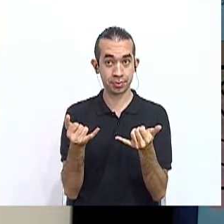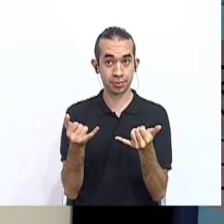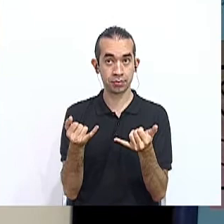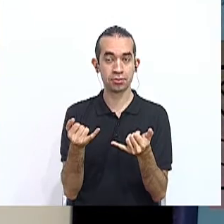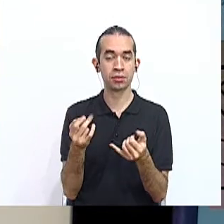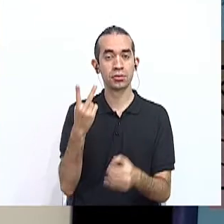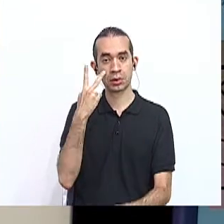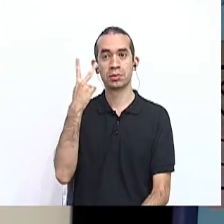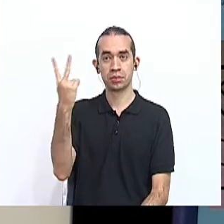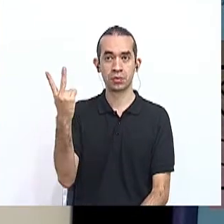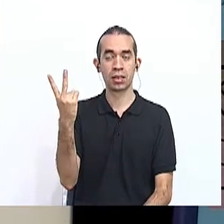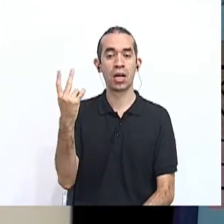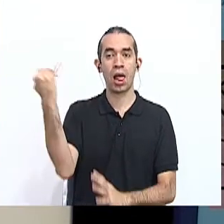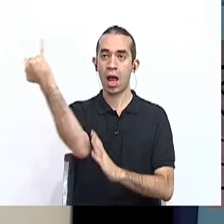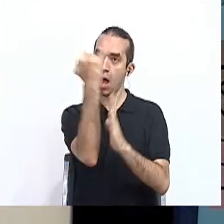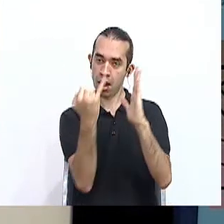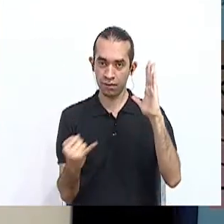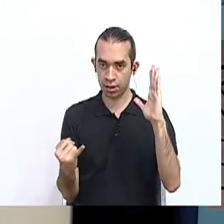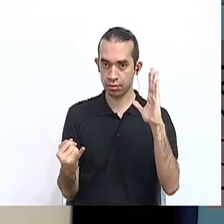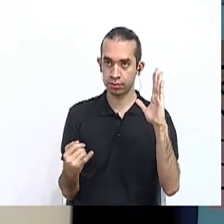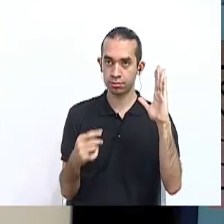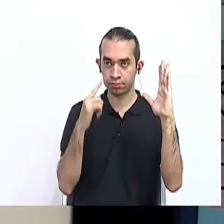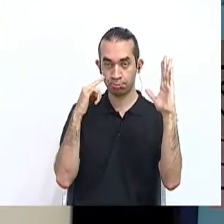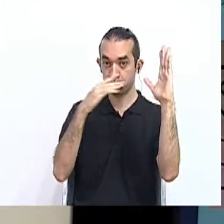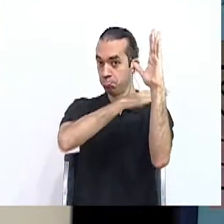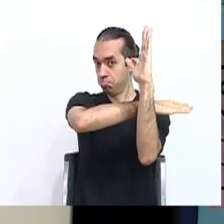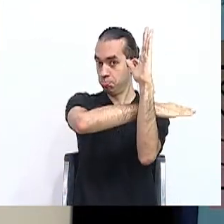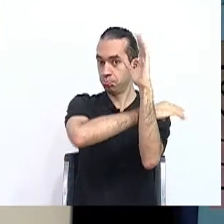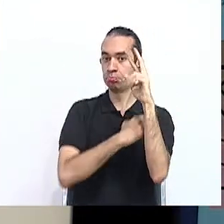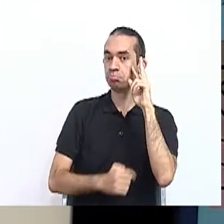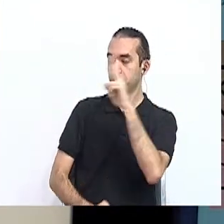vamos a ver la gráfica que se obtuvo.